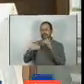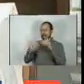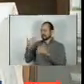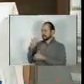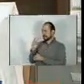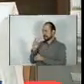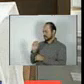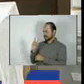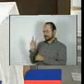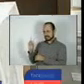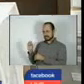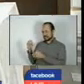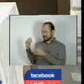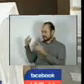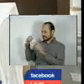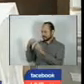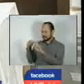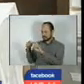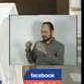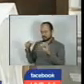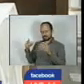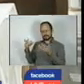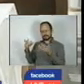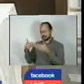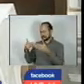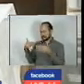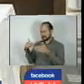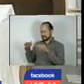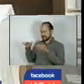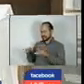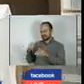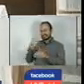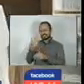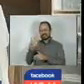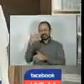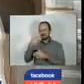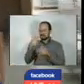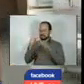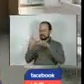2020 a 2000, tenemos más desaparecidos que en tres años.